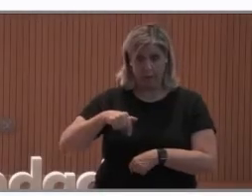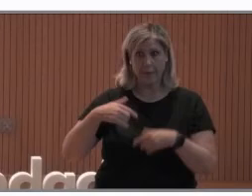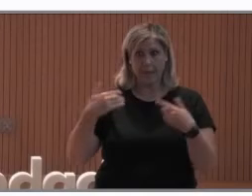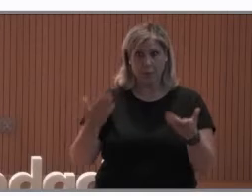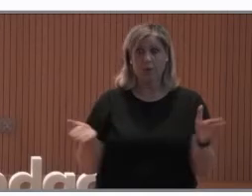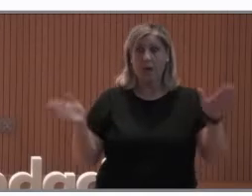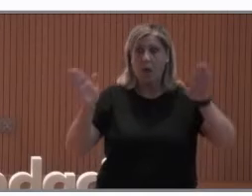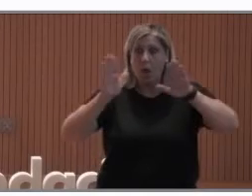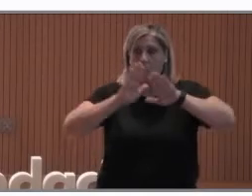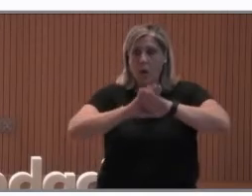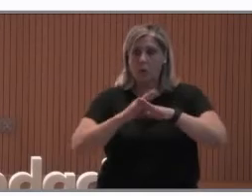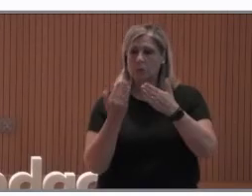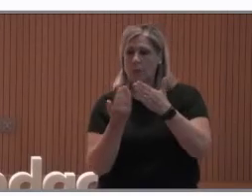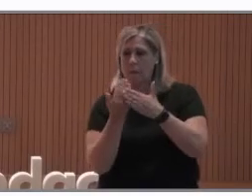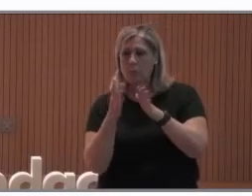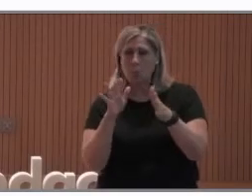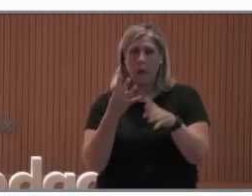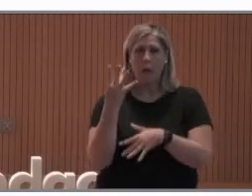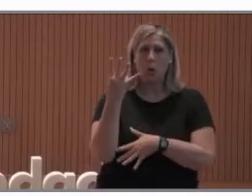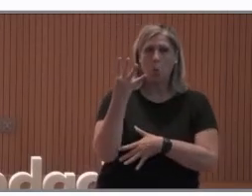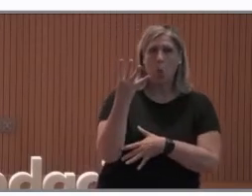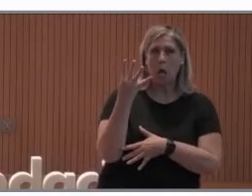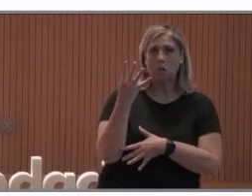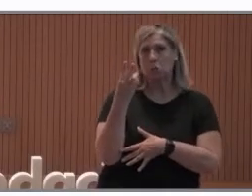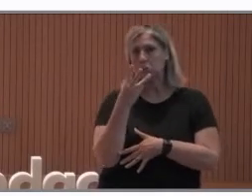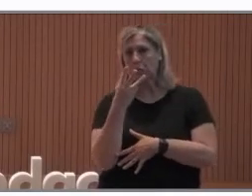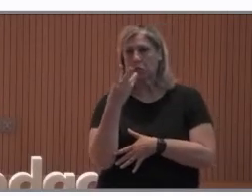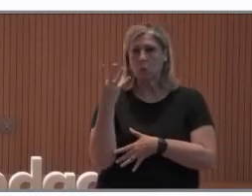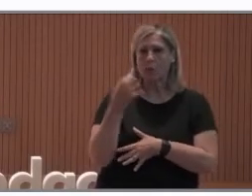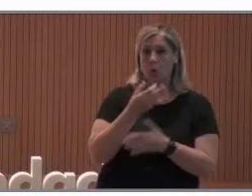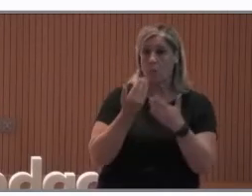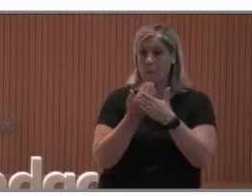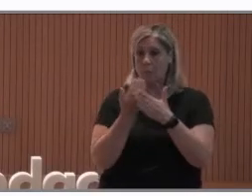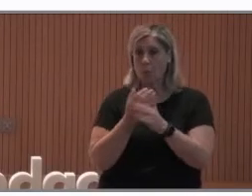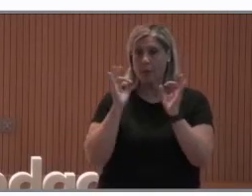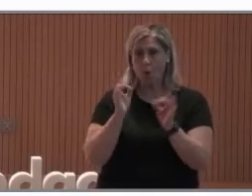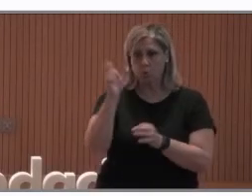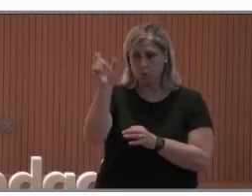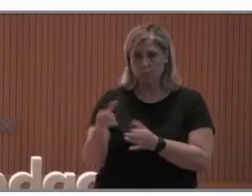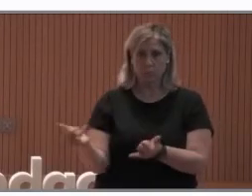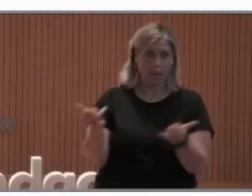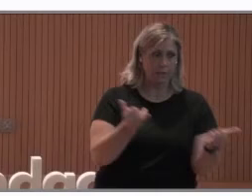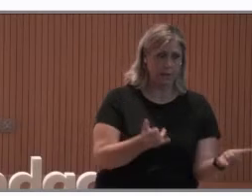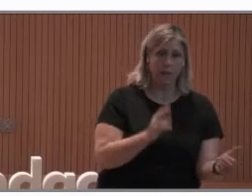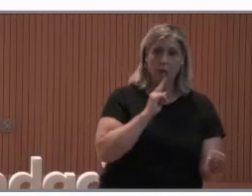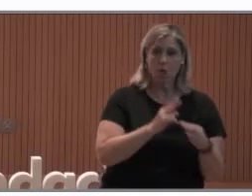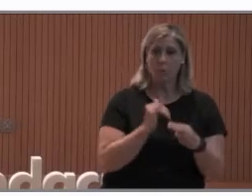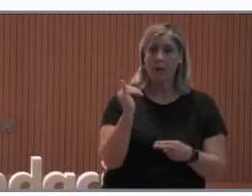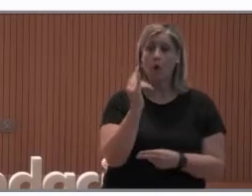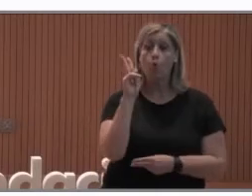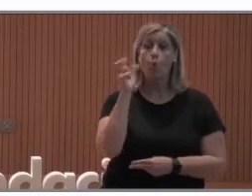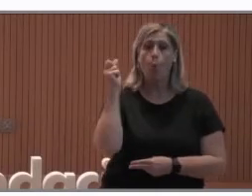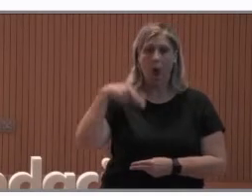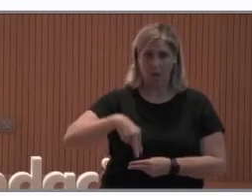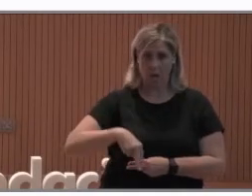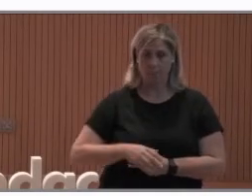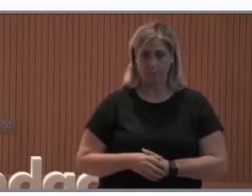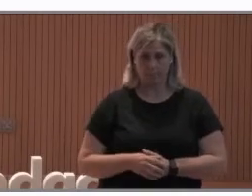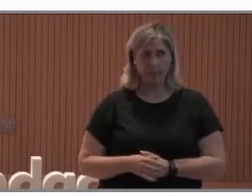por la noche de madrugada, eso de las 3, 4 de la madrugada, pues nos traen a este paciente, se llama Juan.